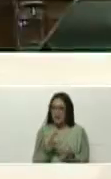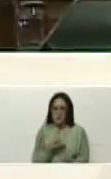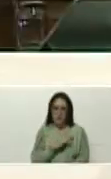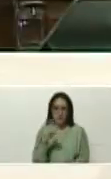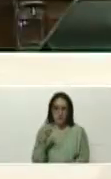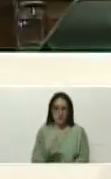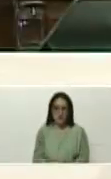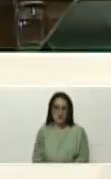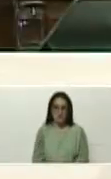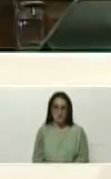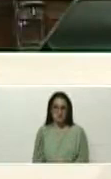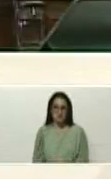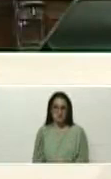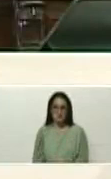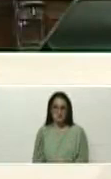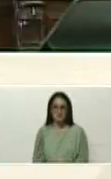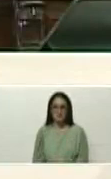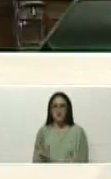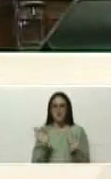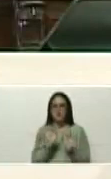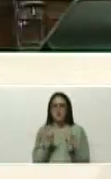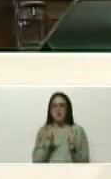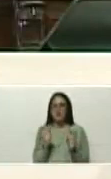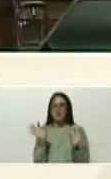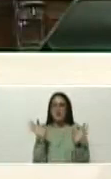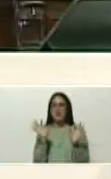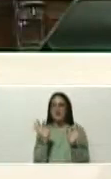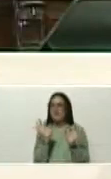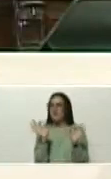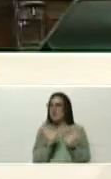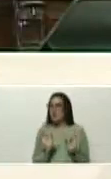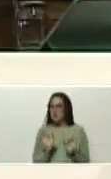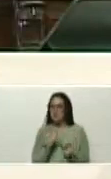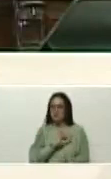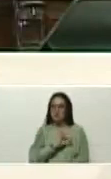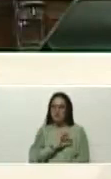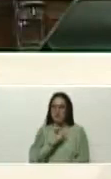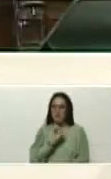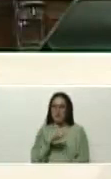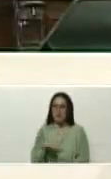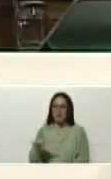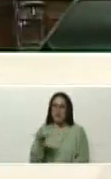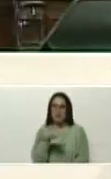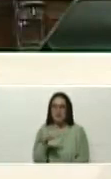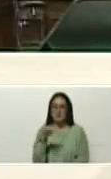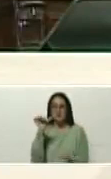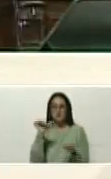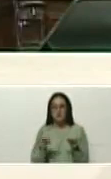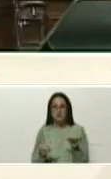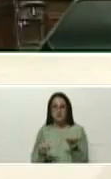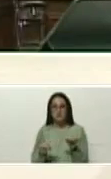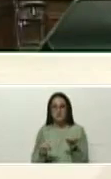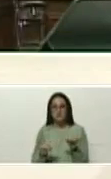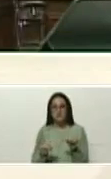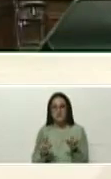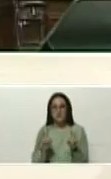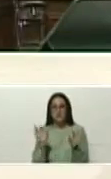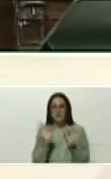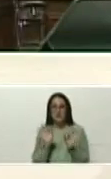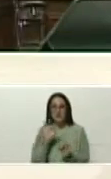república y a construir un nuevo modelo de sociedad, lo que llamarían ustedes los sociólogos un nuevo